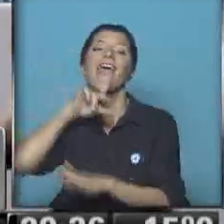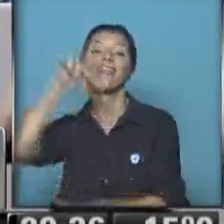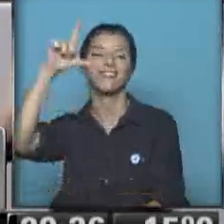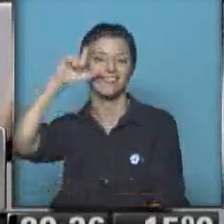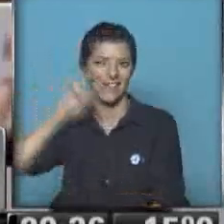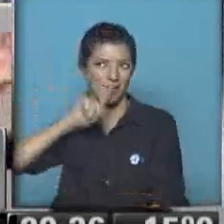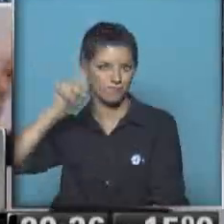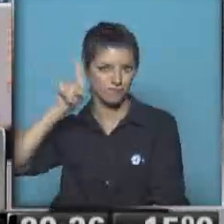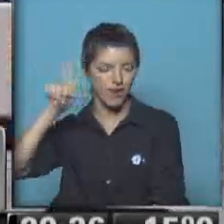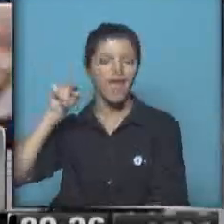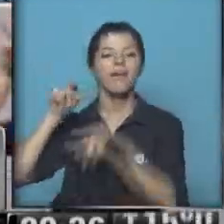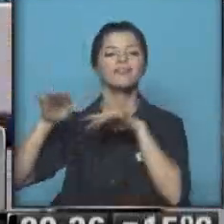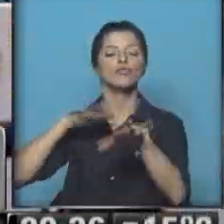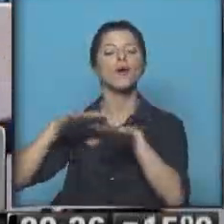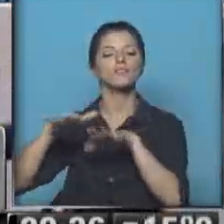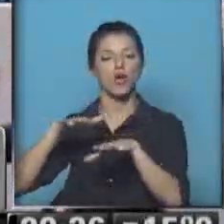En ese espejo